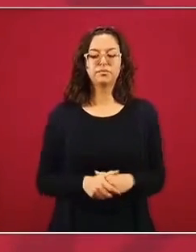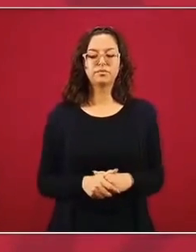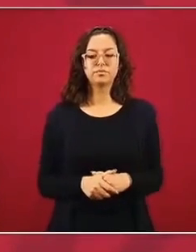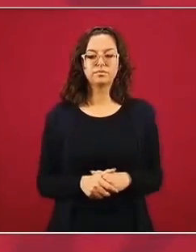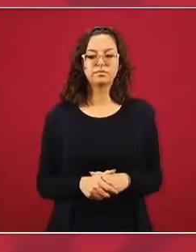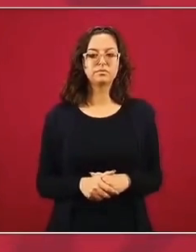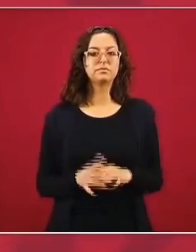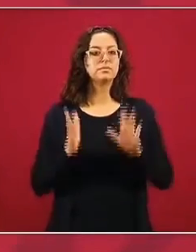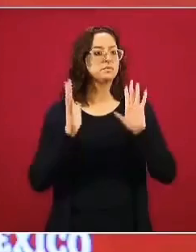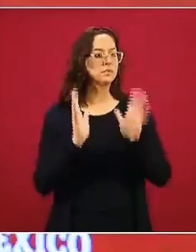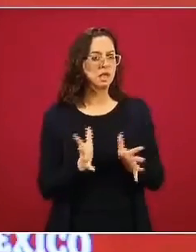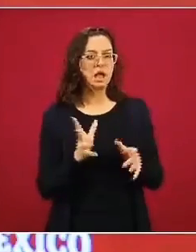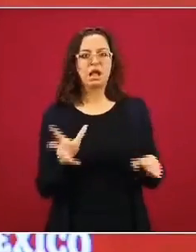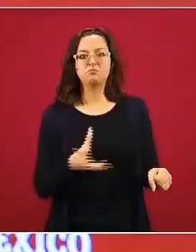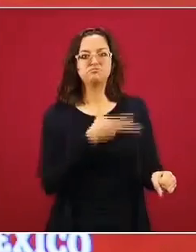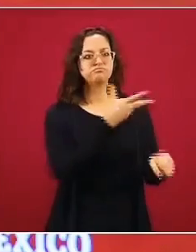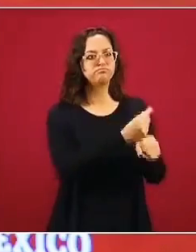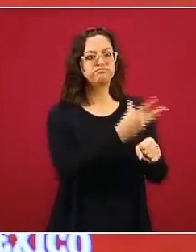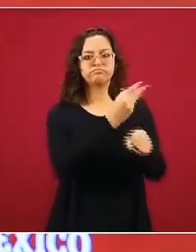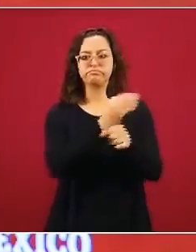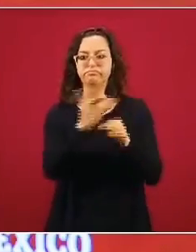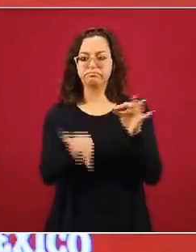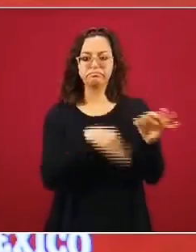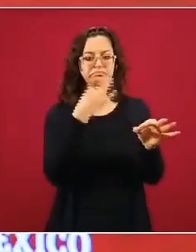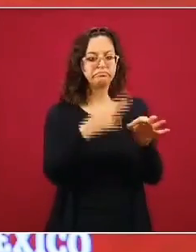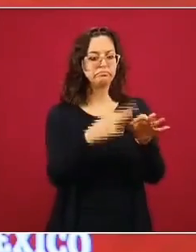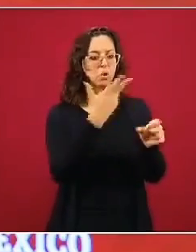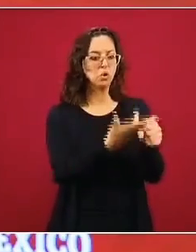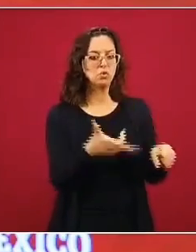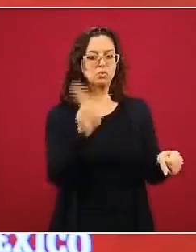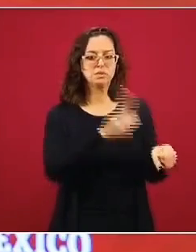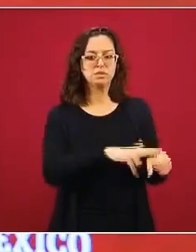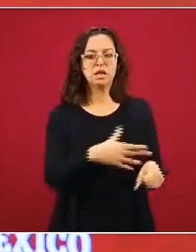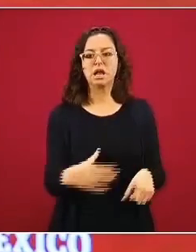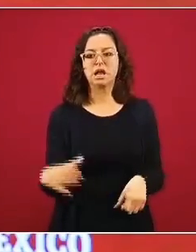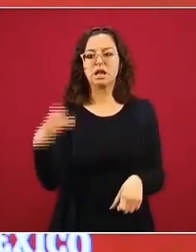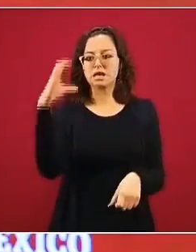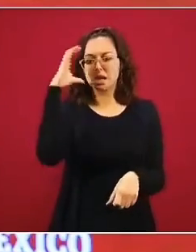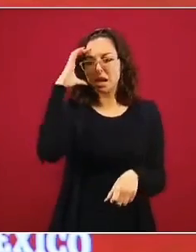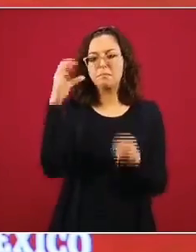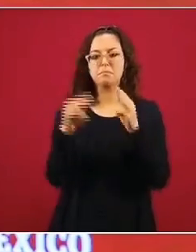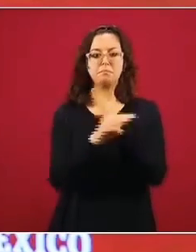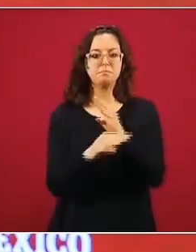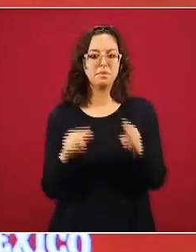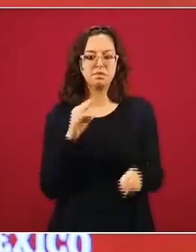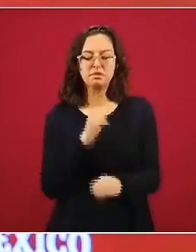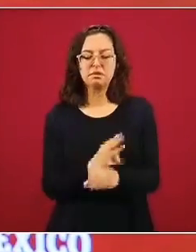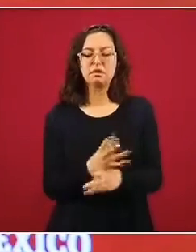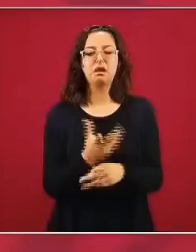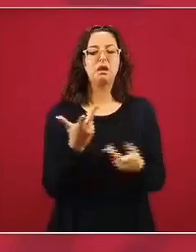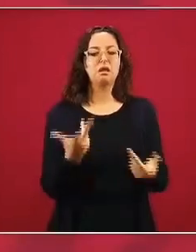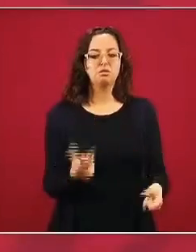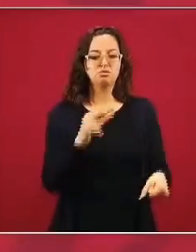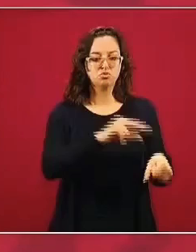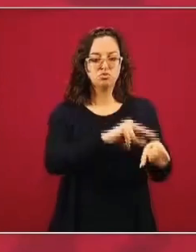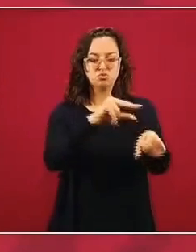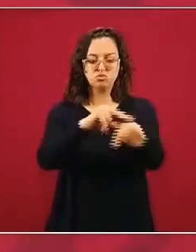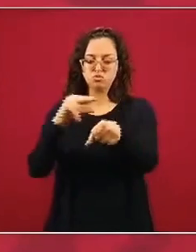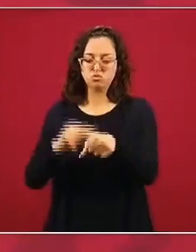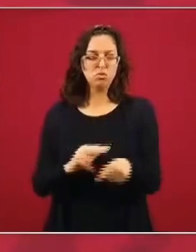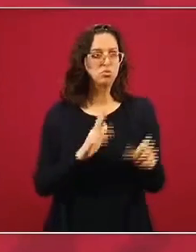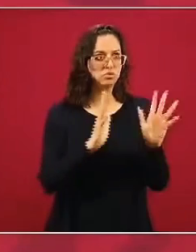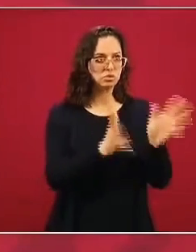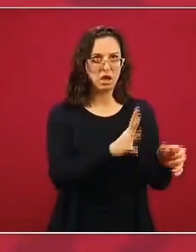los hospitales, tenemos las camas, tenemos los equipos, tenemos los médicos. Claro, no